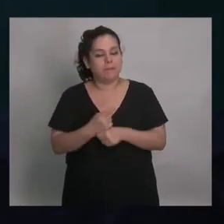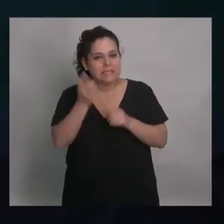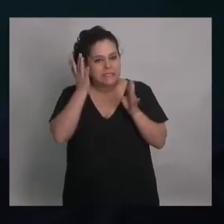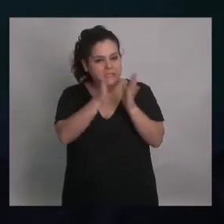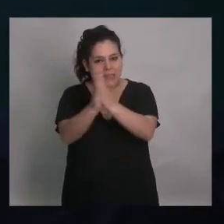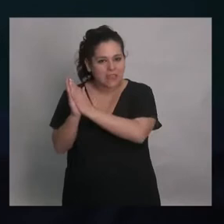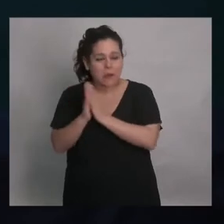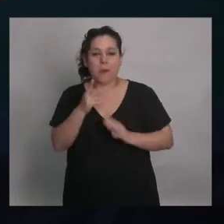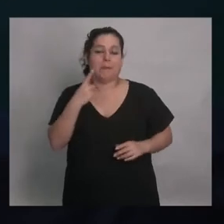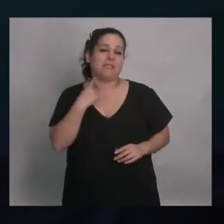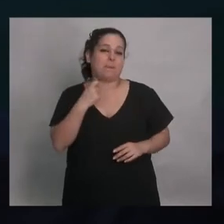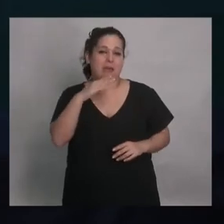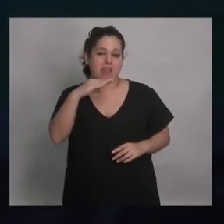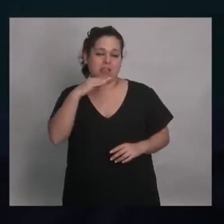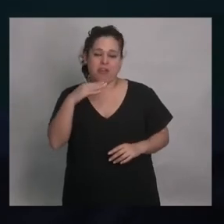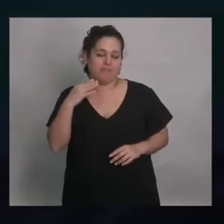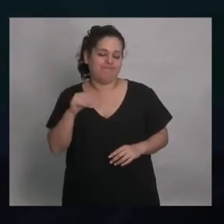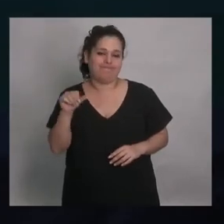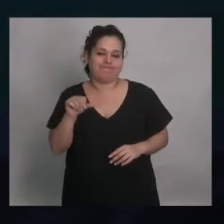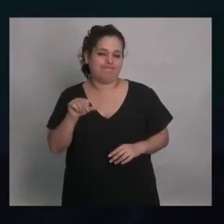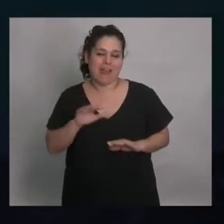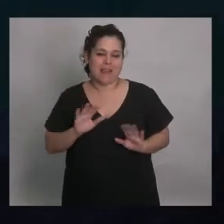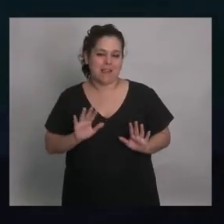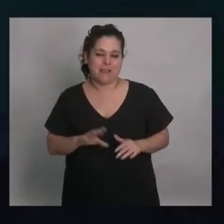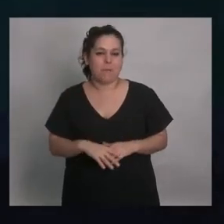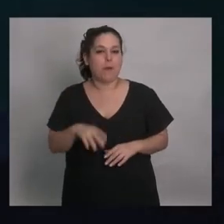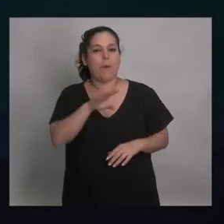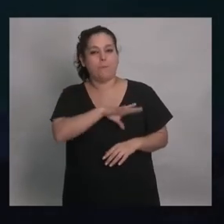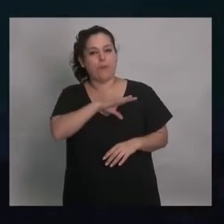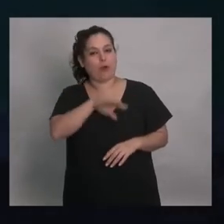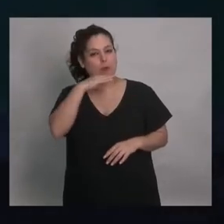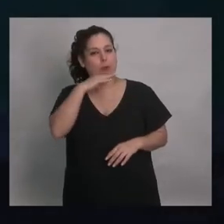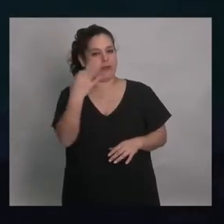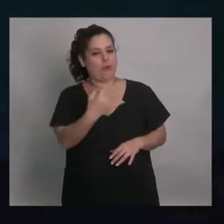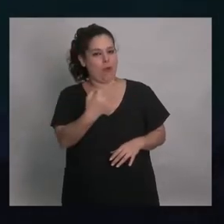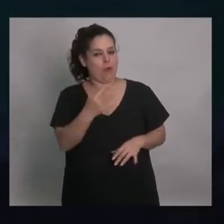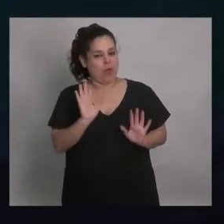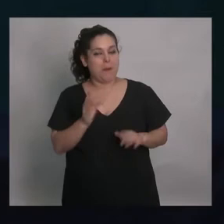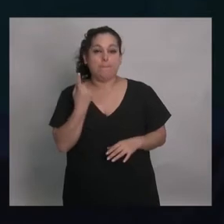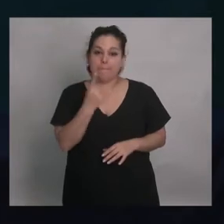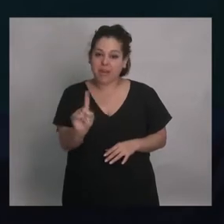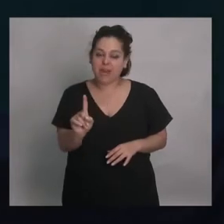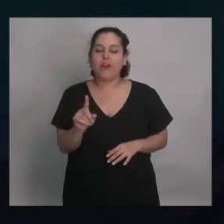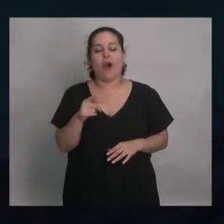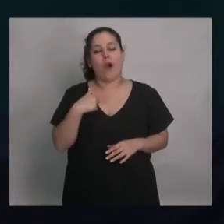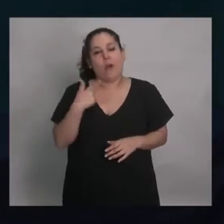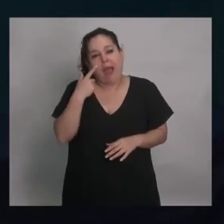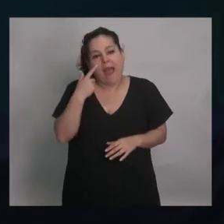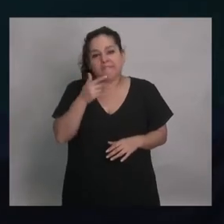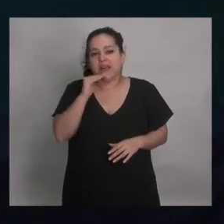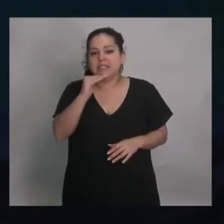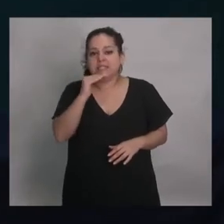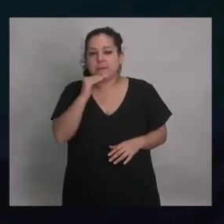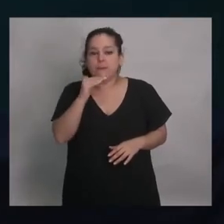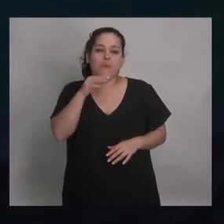yo hablo muy bien portugués claro por qué estarlo muy bien y hablo mal español más yo voy a entrar a hablar en portuñol